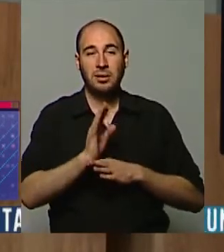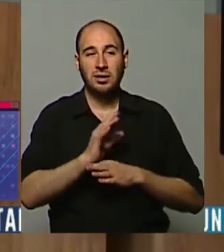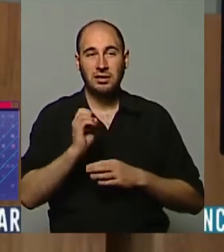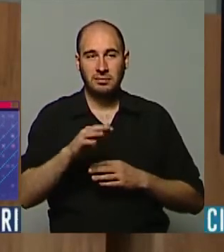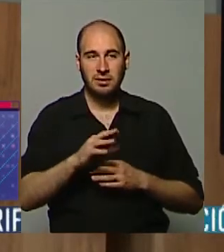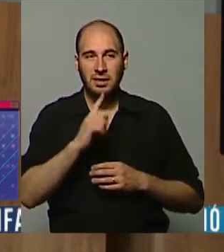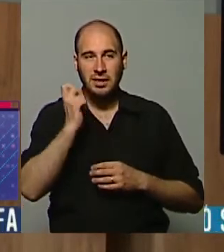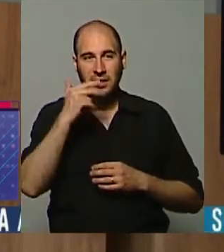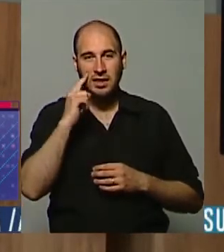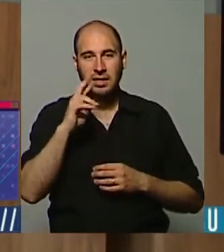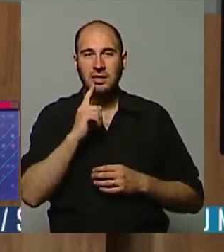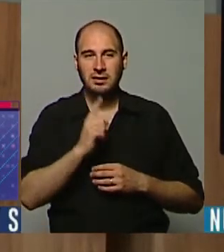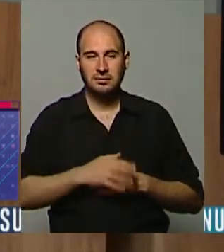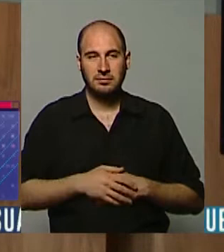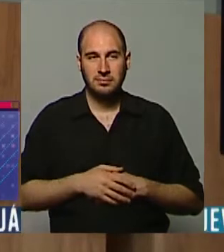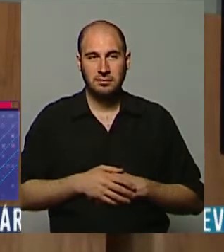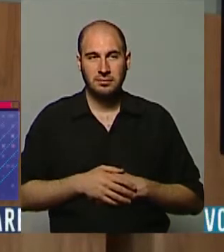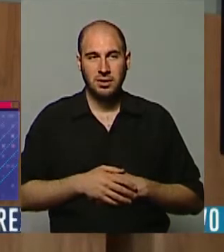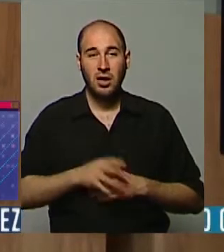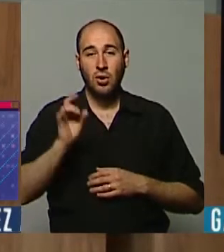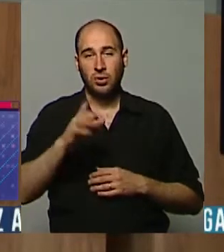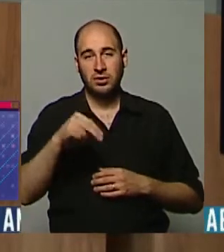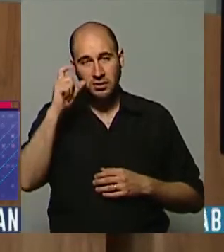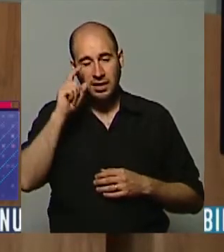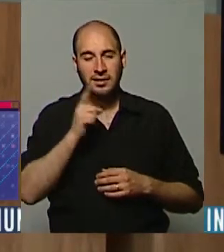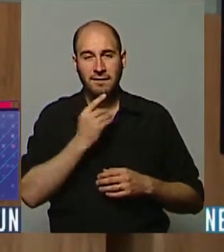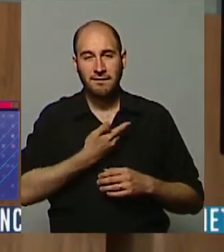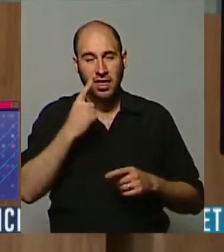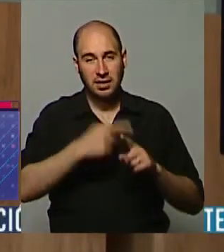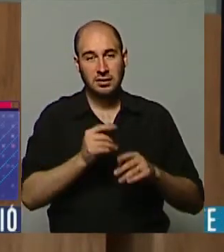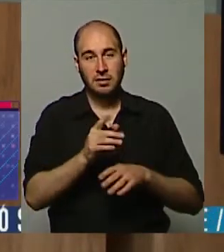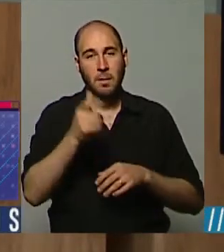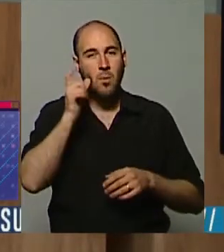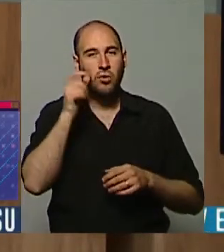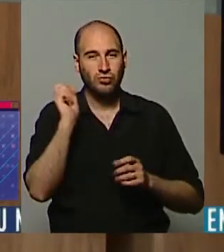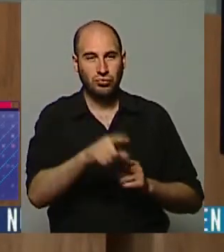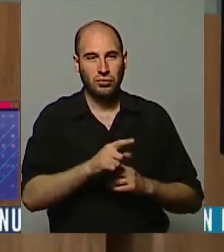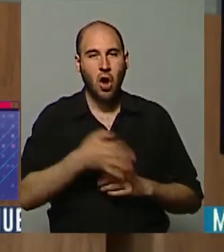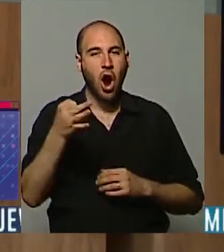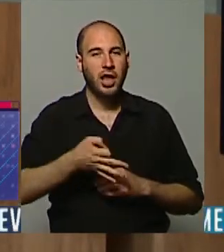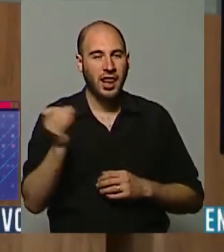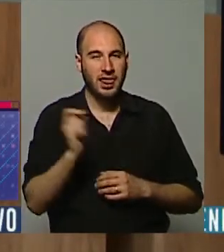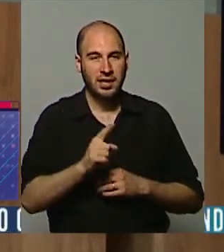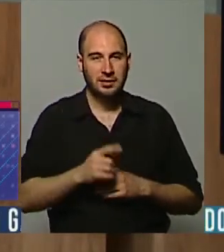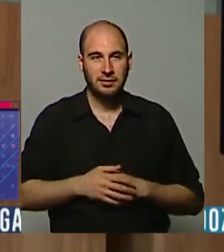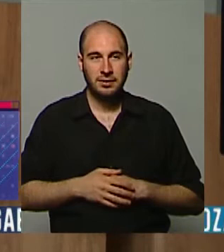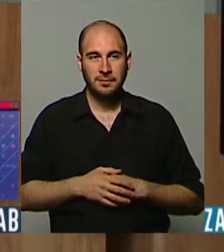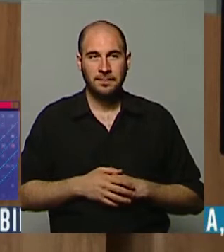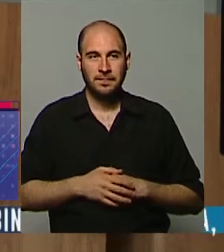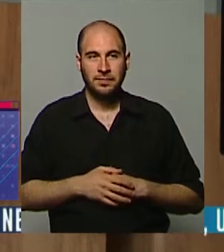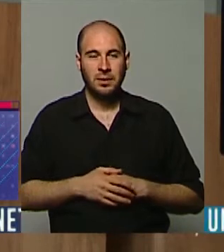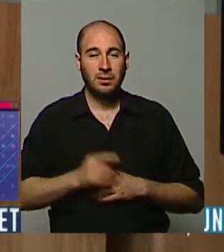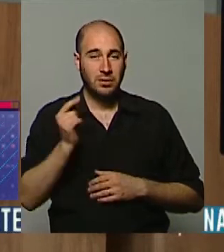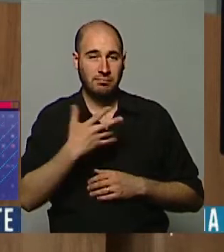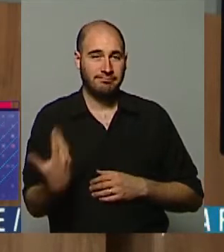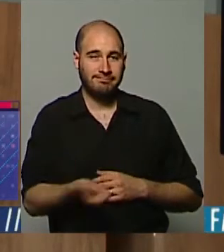The Dirt. Está ahí solamente en Netflix porque es de la productora, es un original de Netflix, así que la